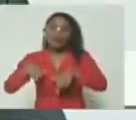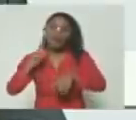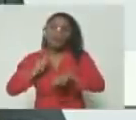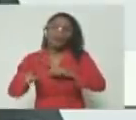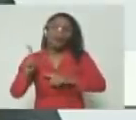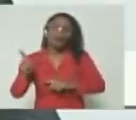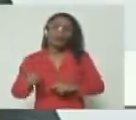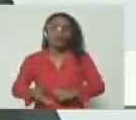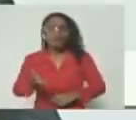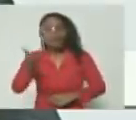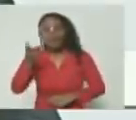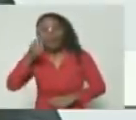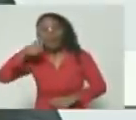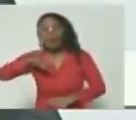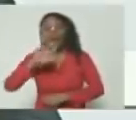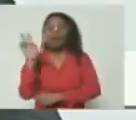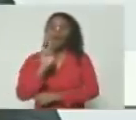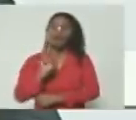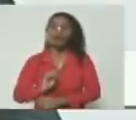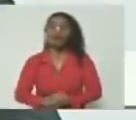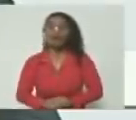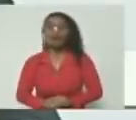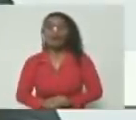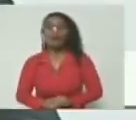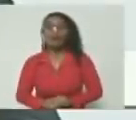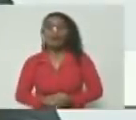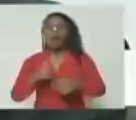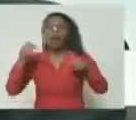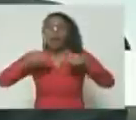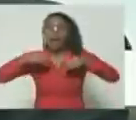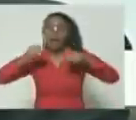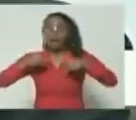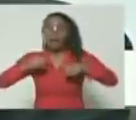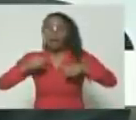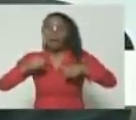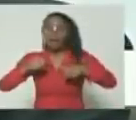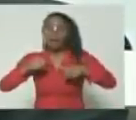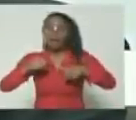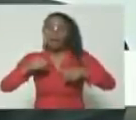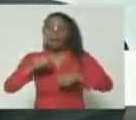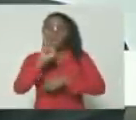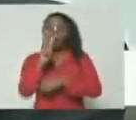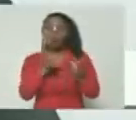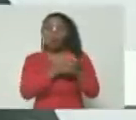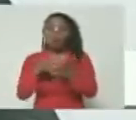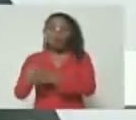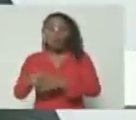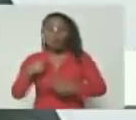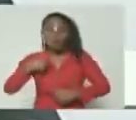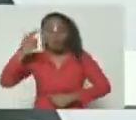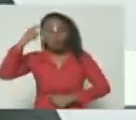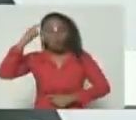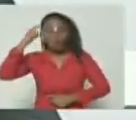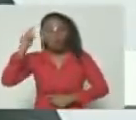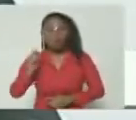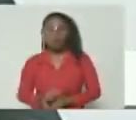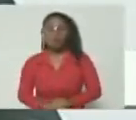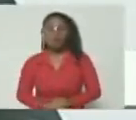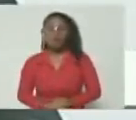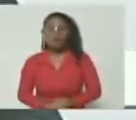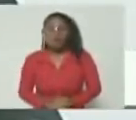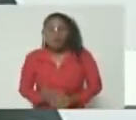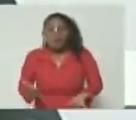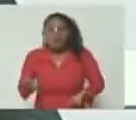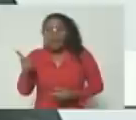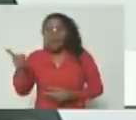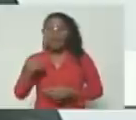importante aclararle al pueblo de Venezuela que aquí hubo un bipartidismo, lo recordaban, y que